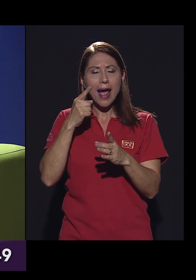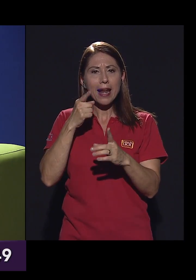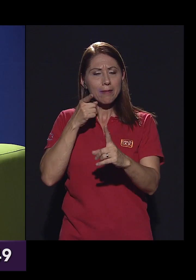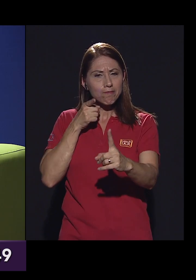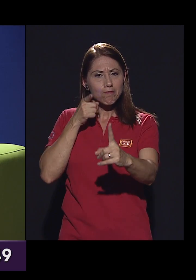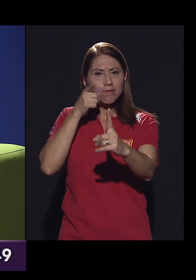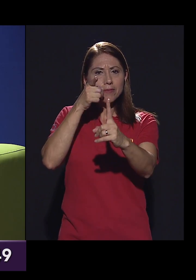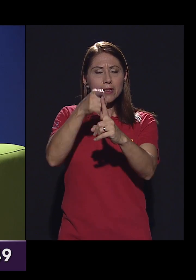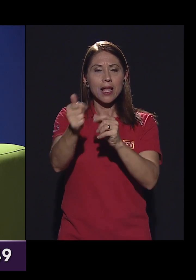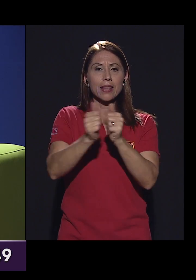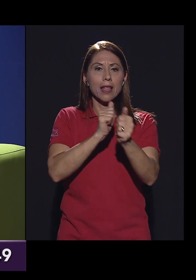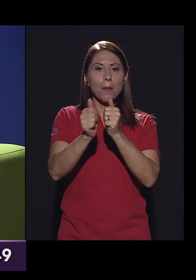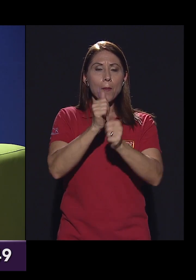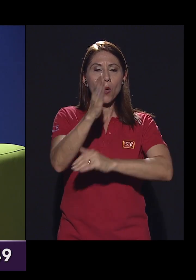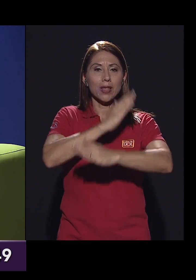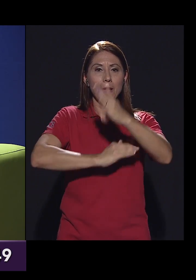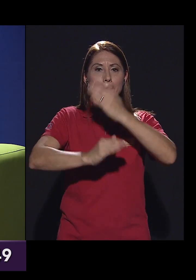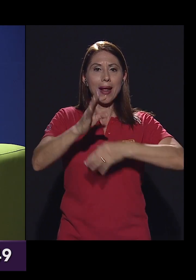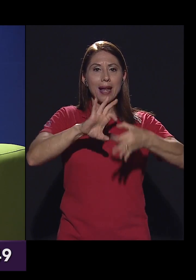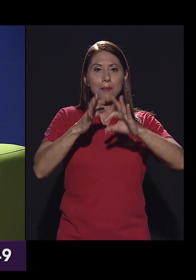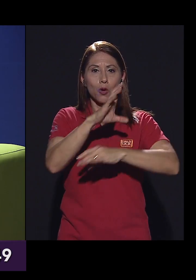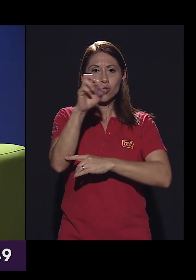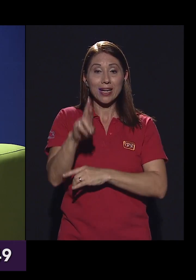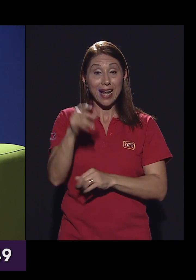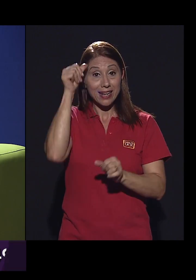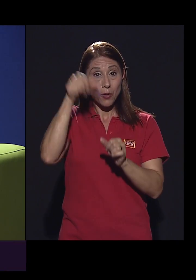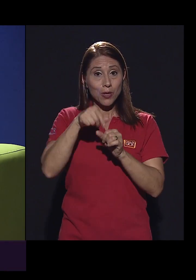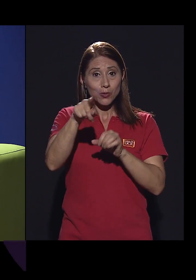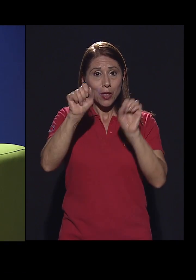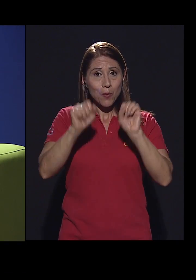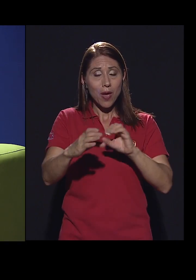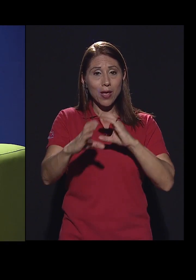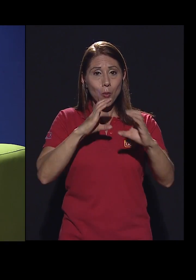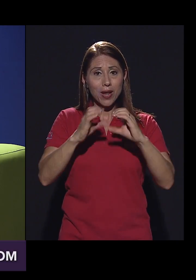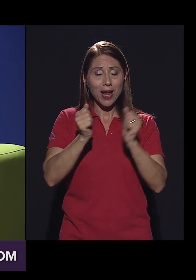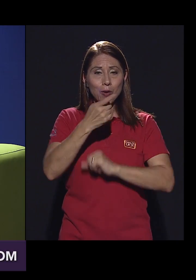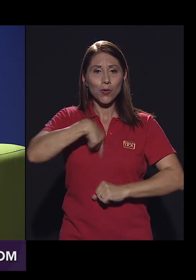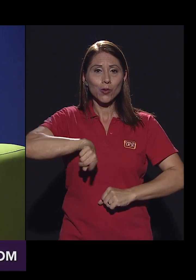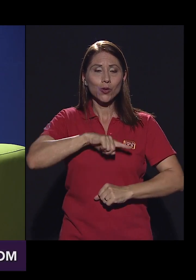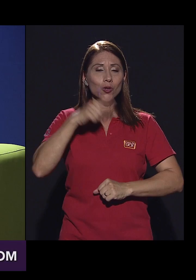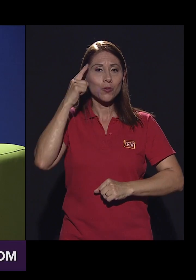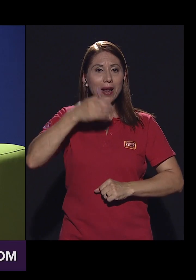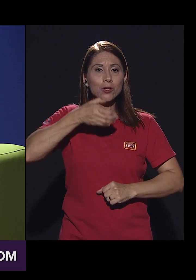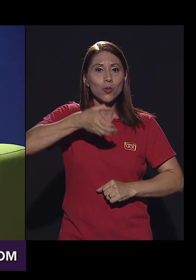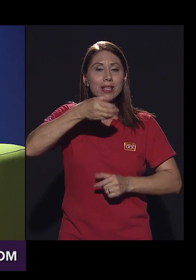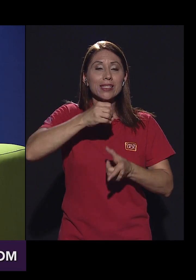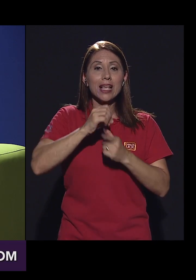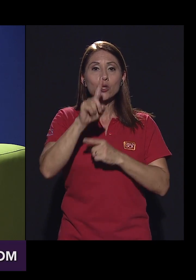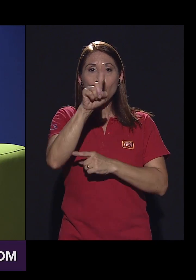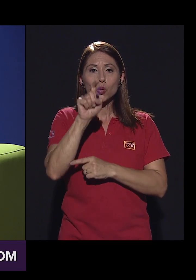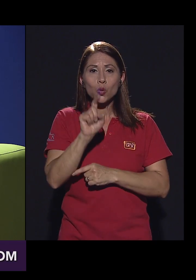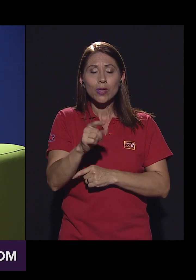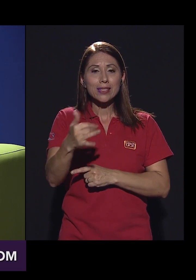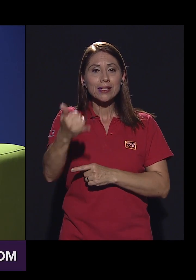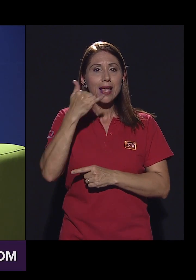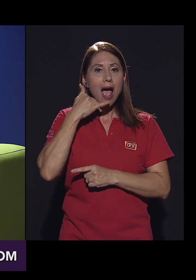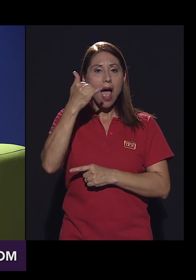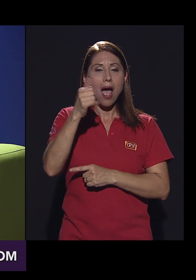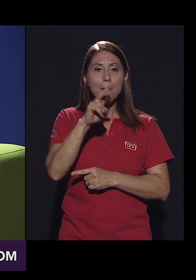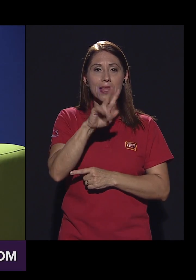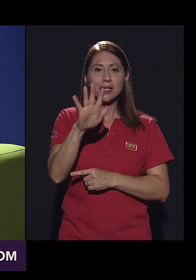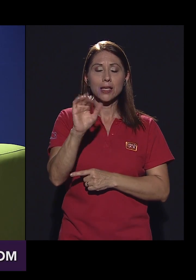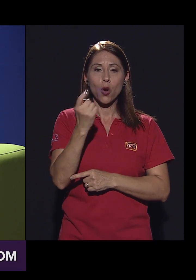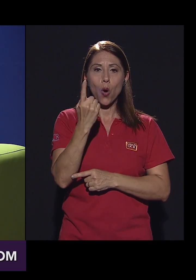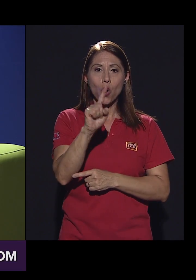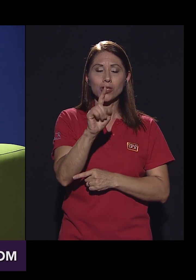ruta indica para el deporte paralímpico de Costa Rica. Recuerde que usted se puede comunicar con nosotros para hacernos sus sugerencias o consultas llamando